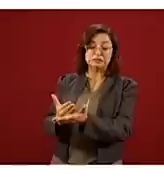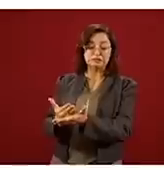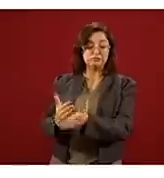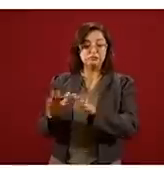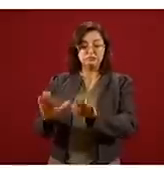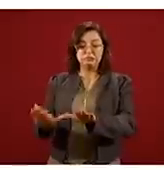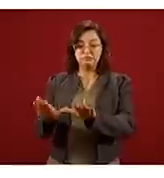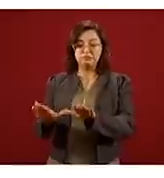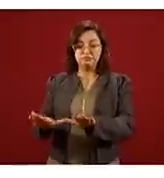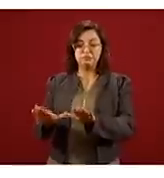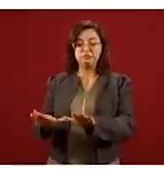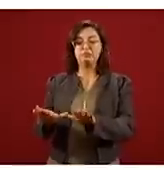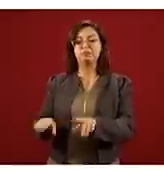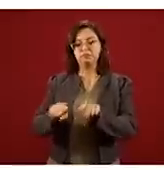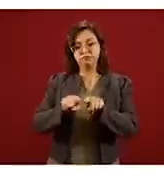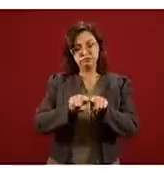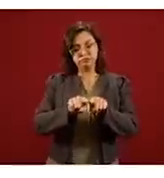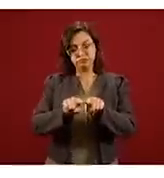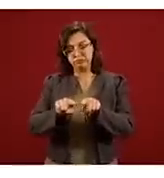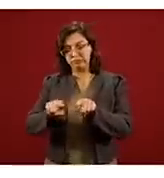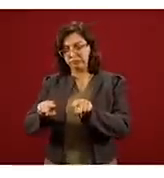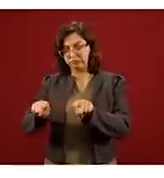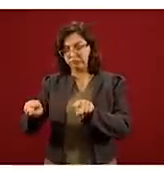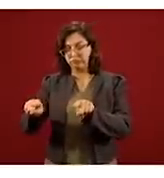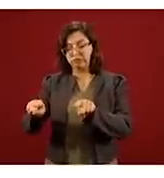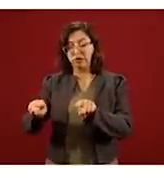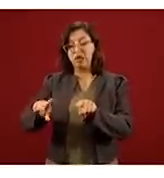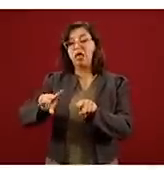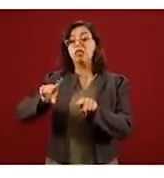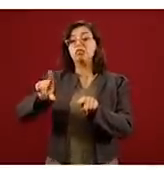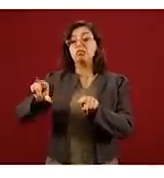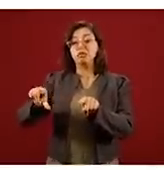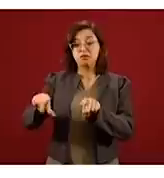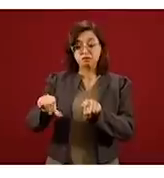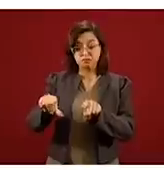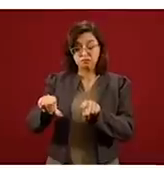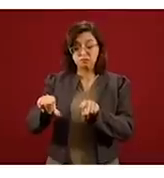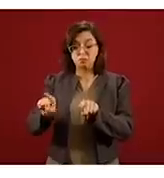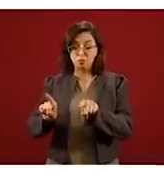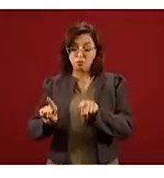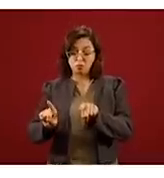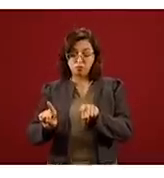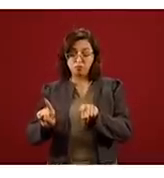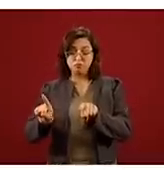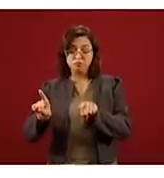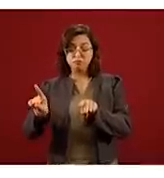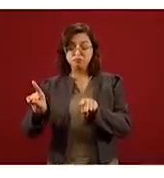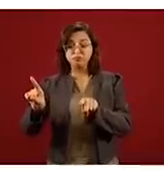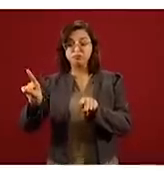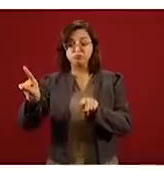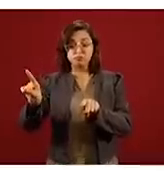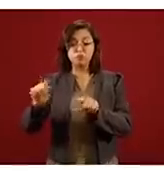mantuvimos la producción y se empezó a un ligero